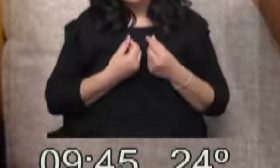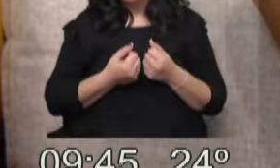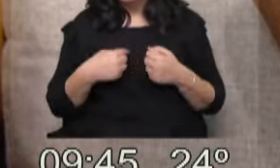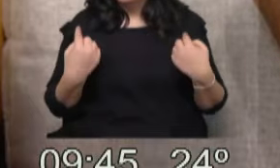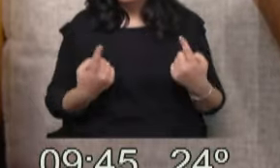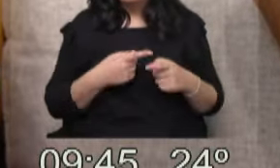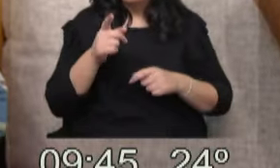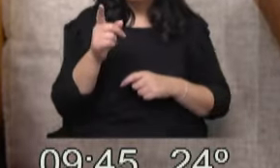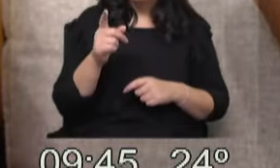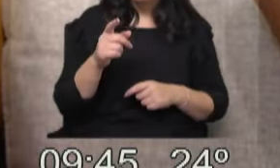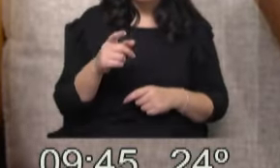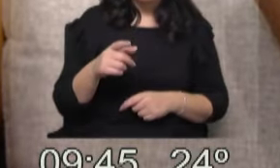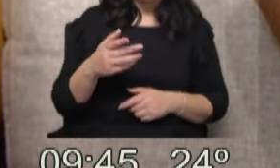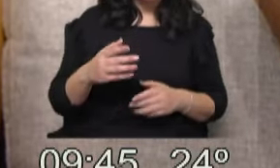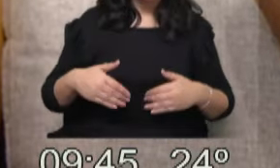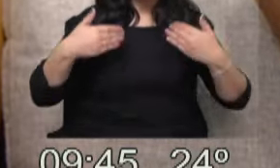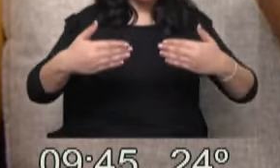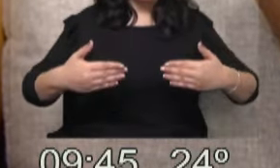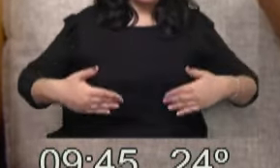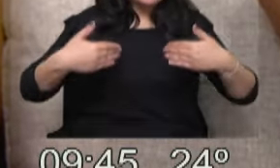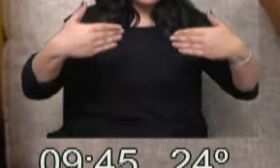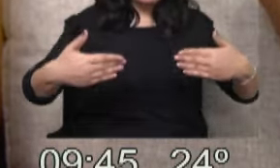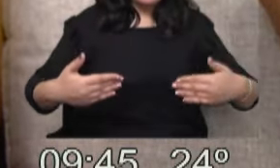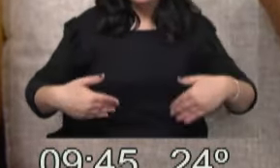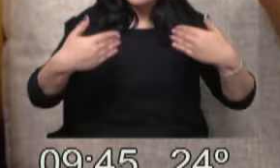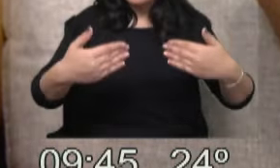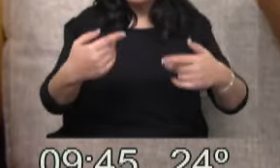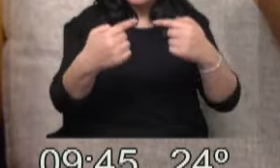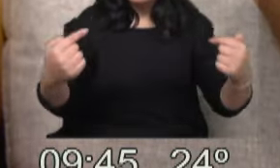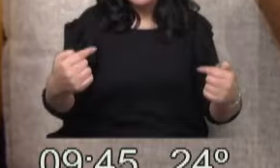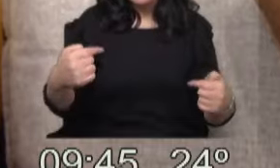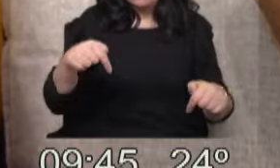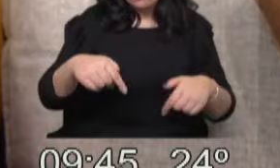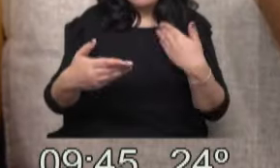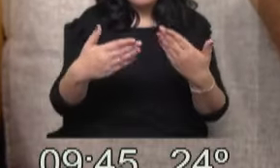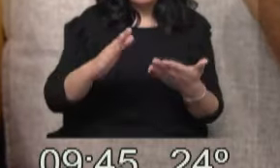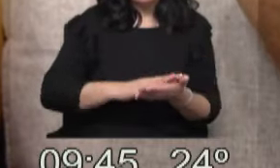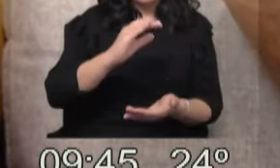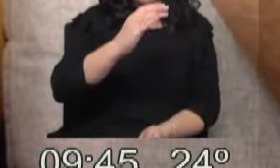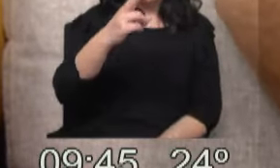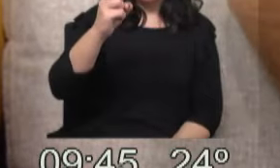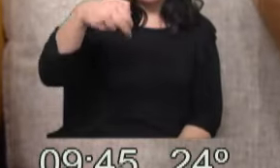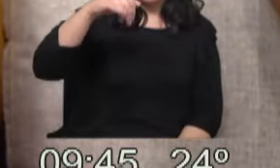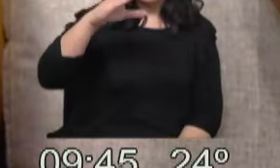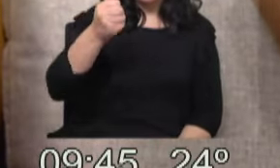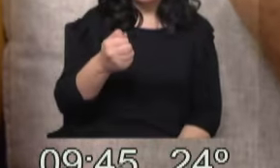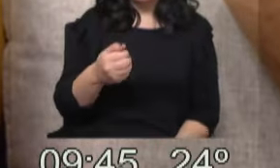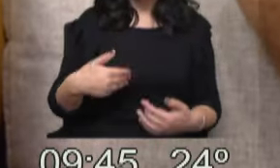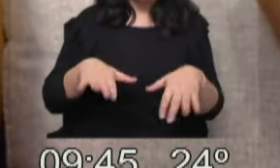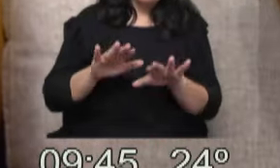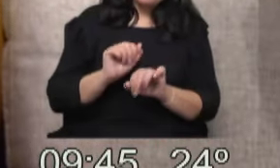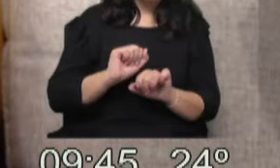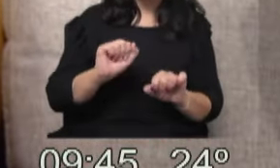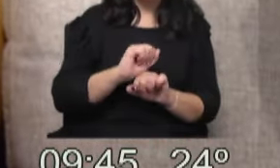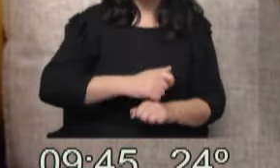nosotros vivimos pateando para adelante las las cosas hoy hablamos de Crónica y y capaz este que podemos reír de ese